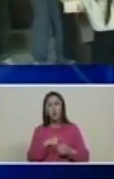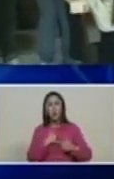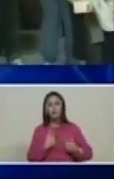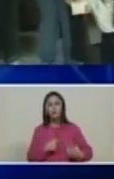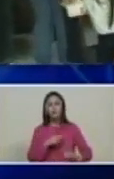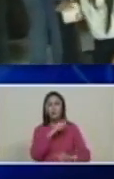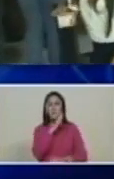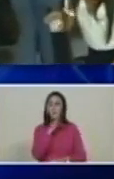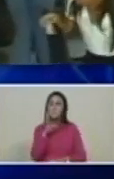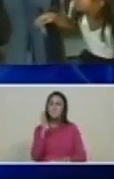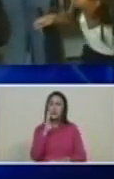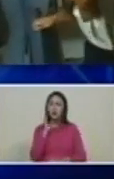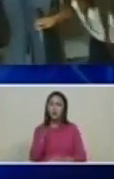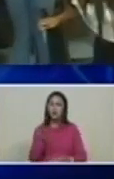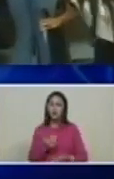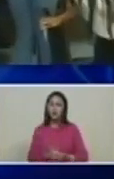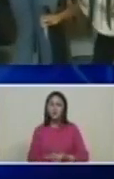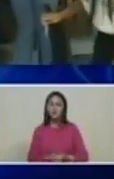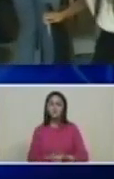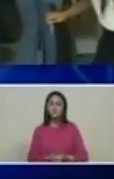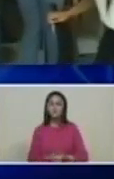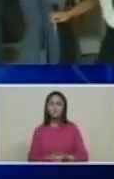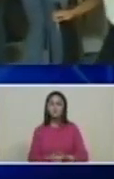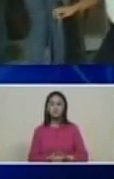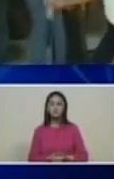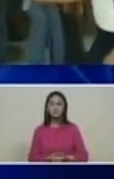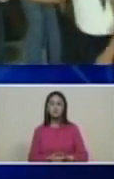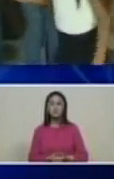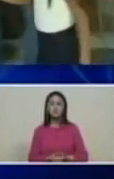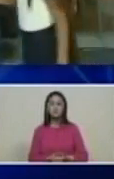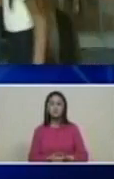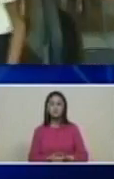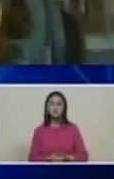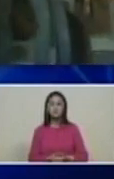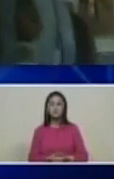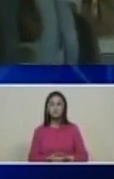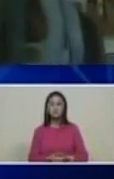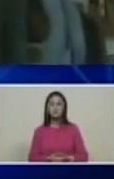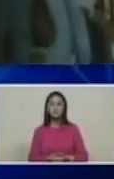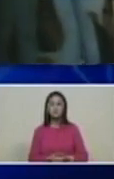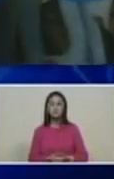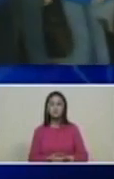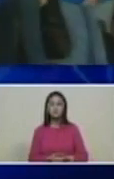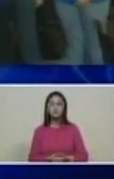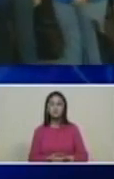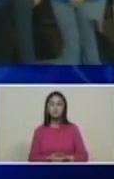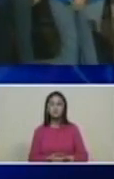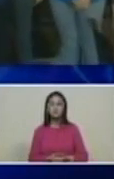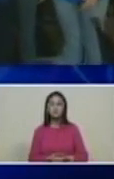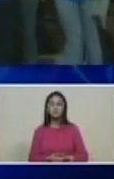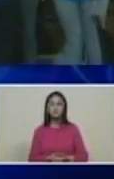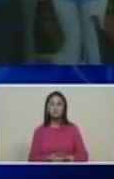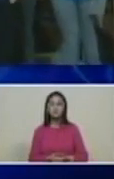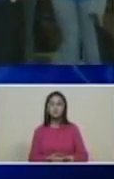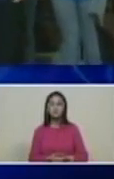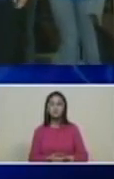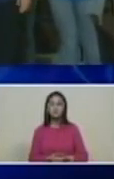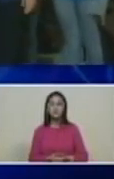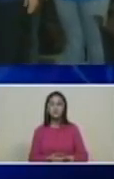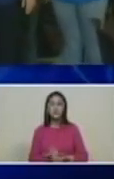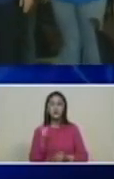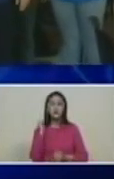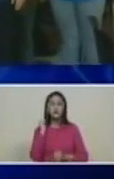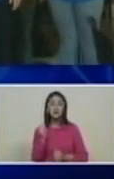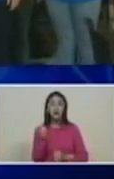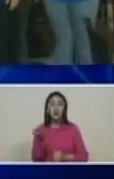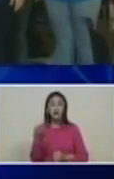un mártir de esta revolución, que después del asesinato de nuestro querido